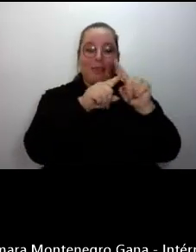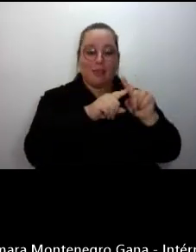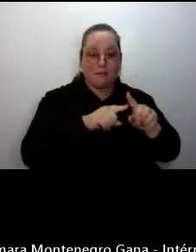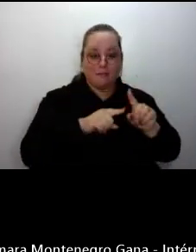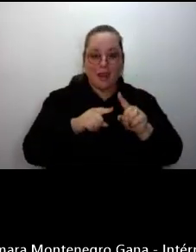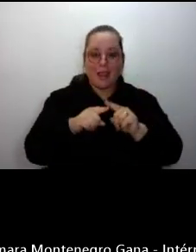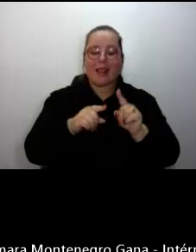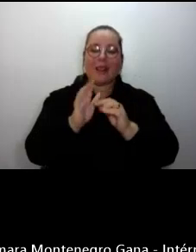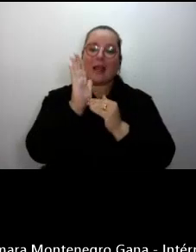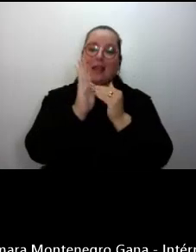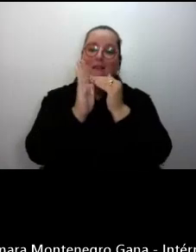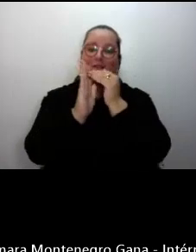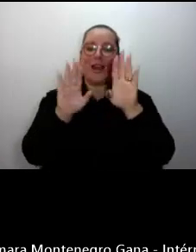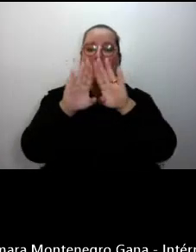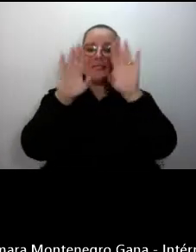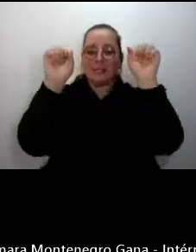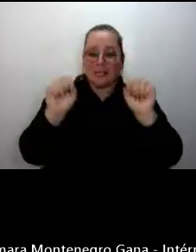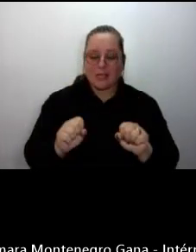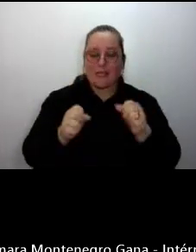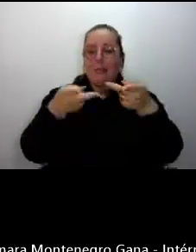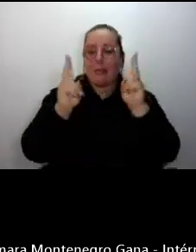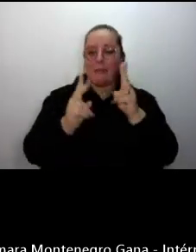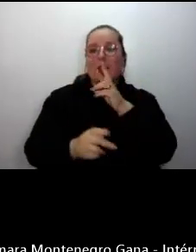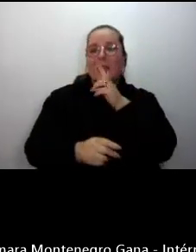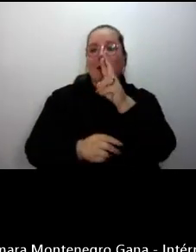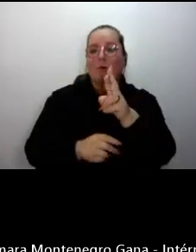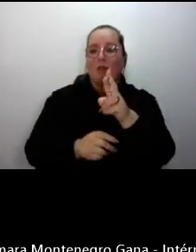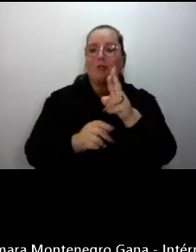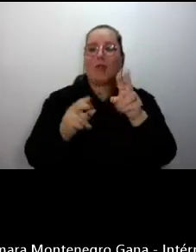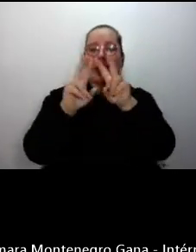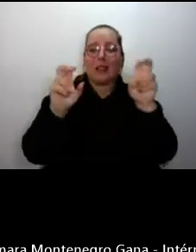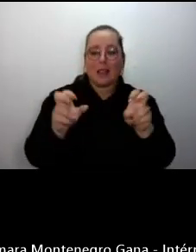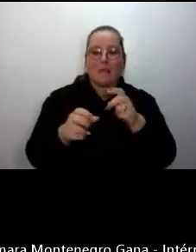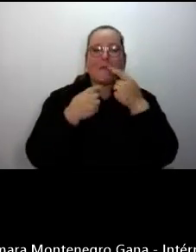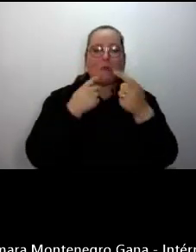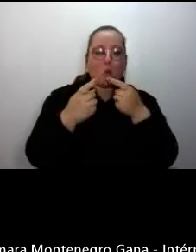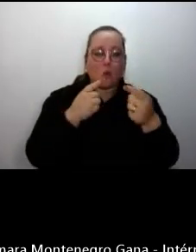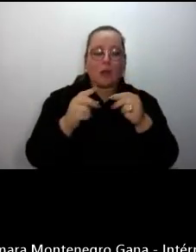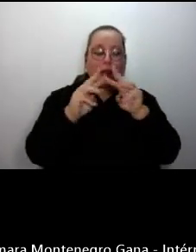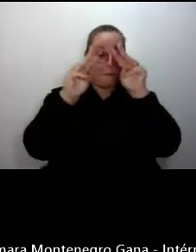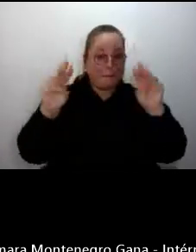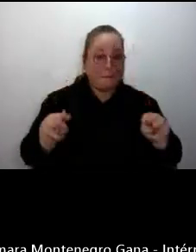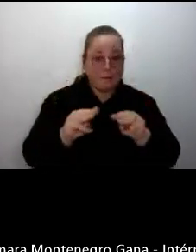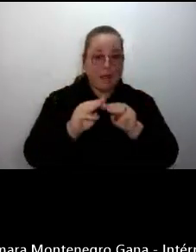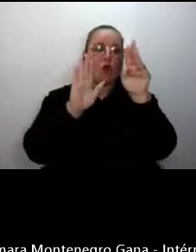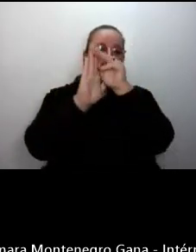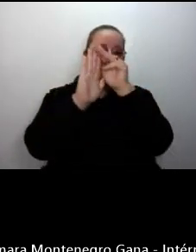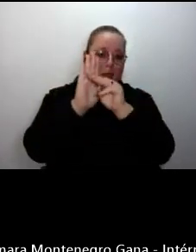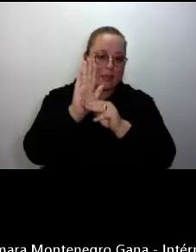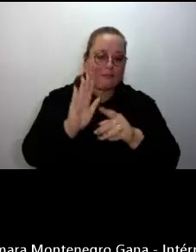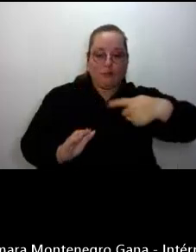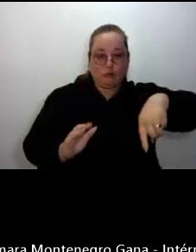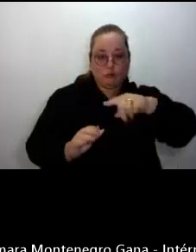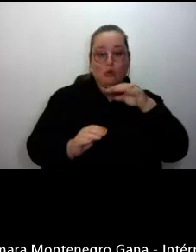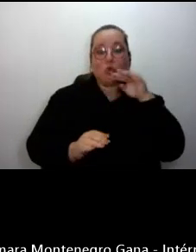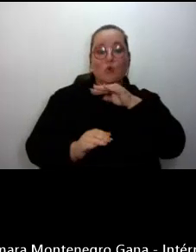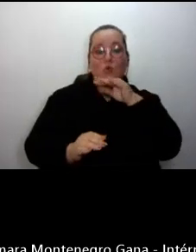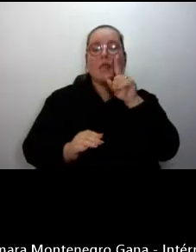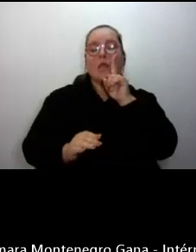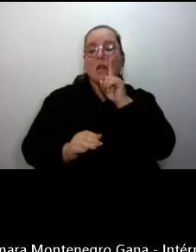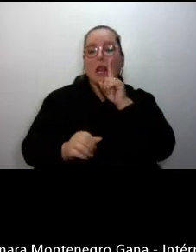que permitan responder a las preguntas que se asocian a la implementación del marco normativo. En primer lugar, tenemos, ¿cierto?, los docentes